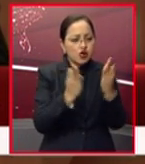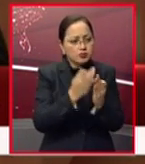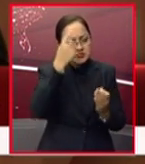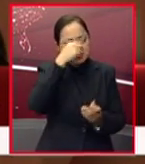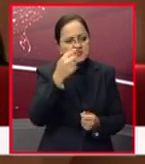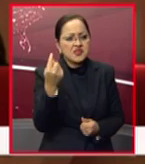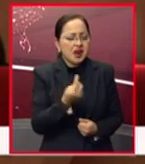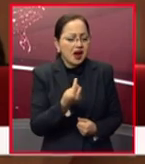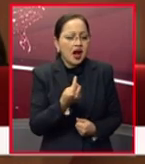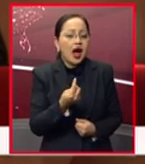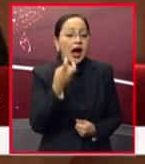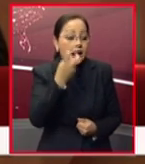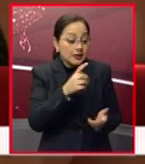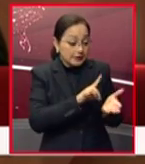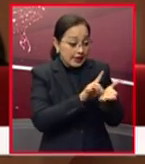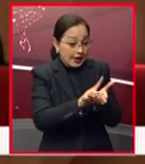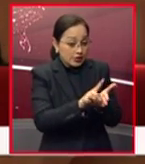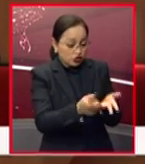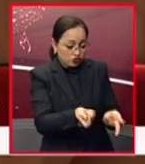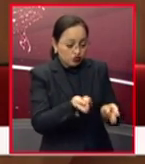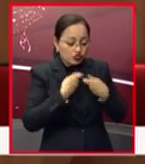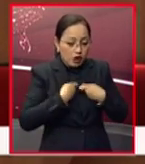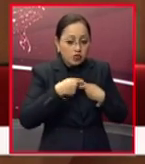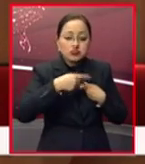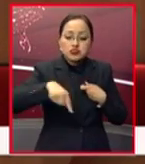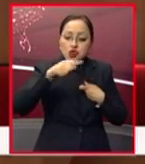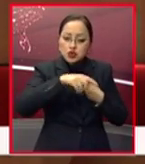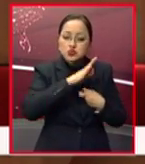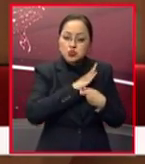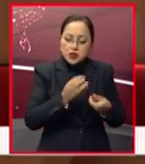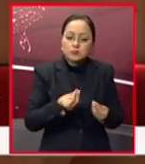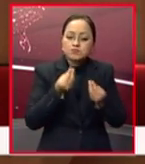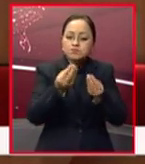que esos derechos sean garantizados.